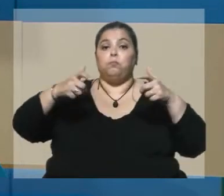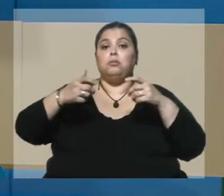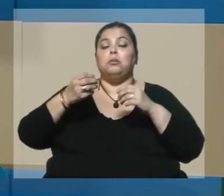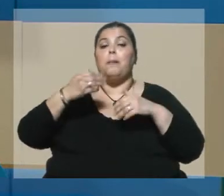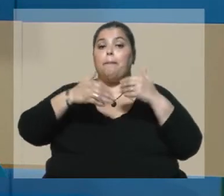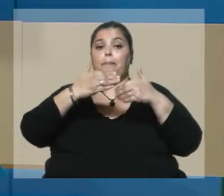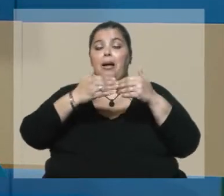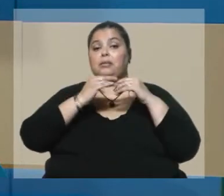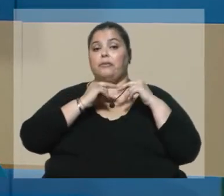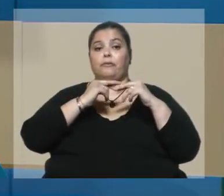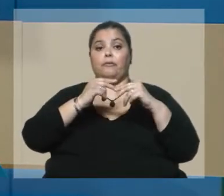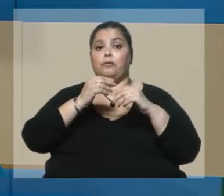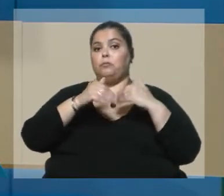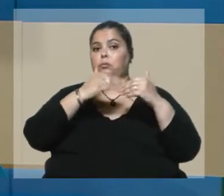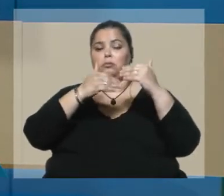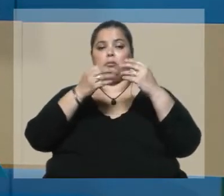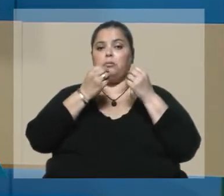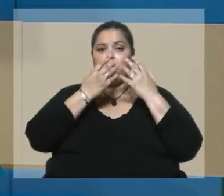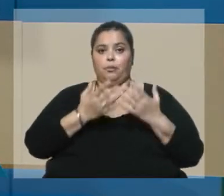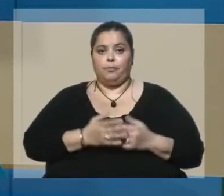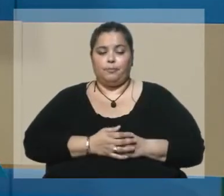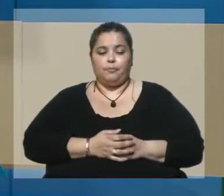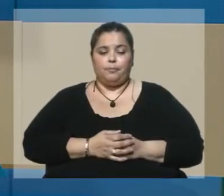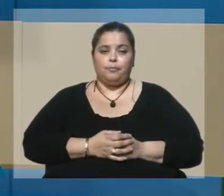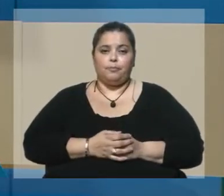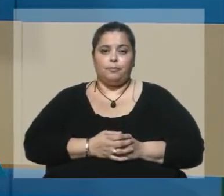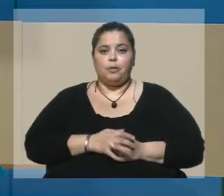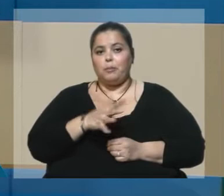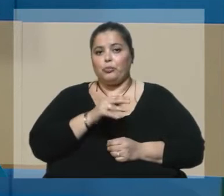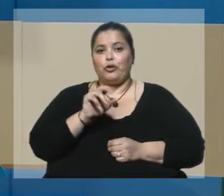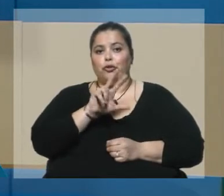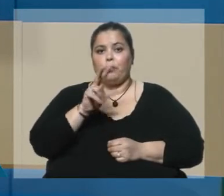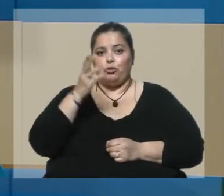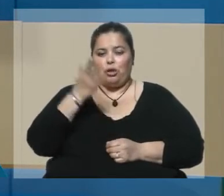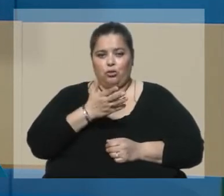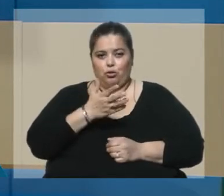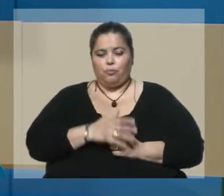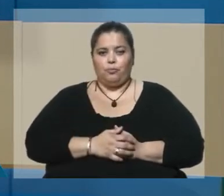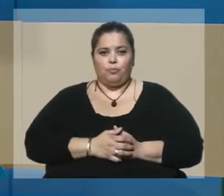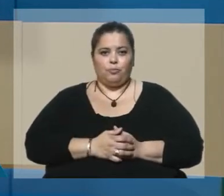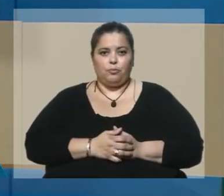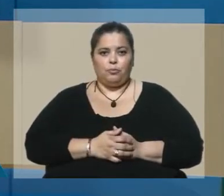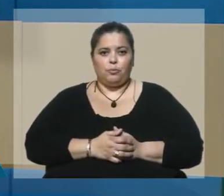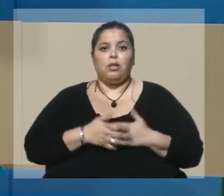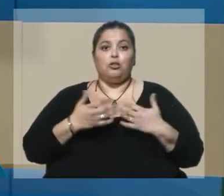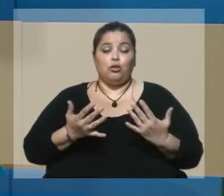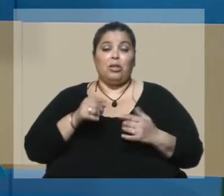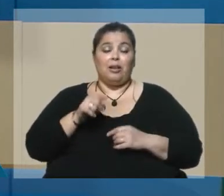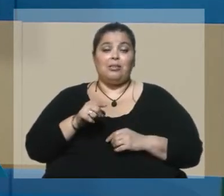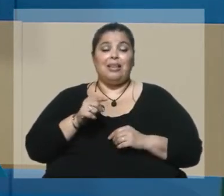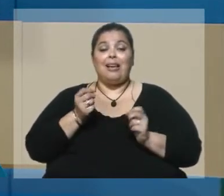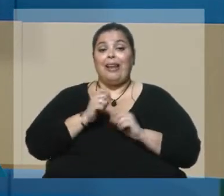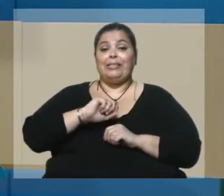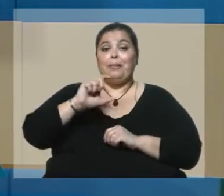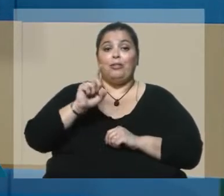consistente con nuestro crecimiento potencial más en el entorno del 3% este que En definitiva ya no es ese crecimiento